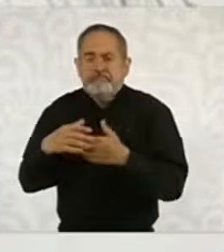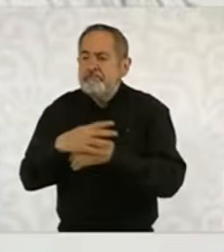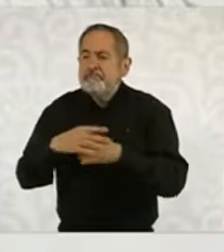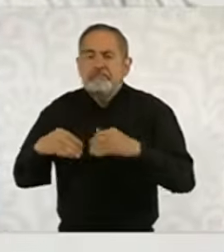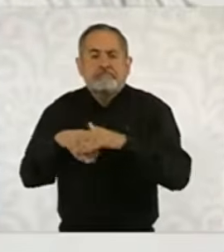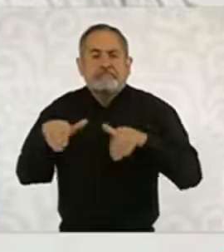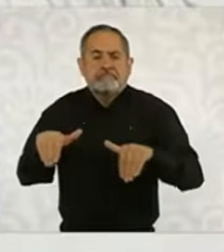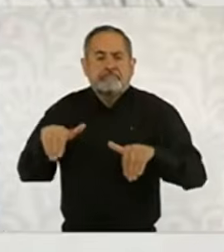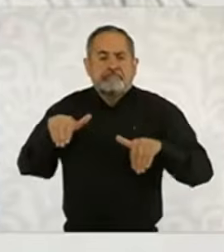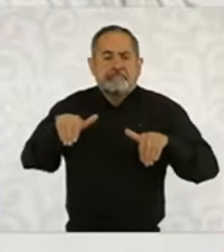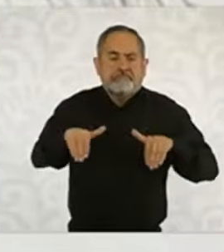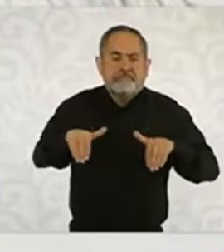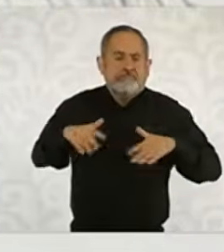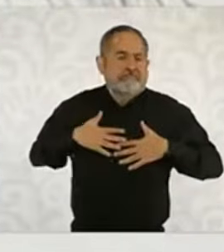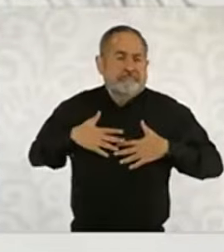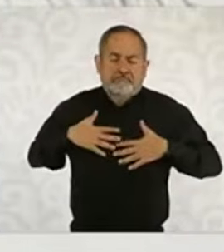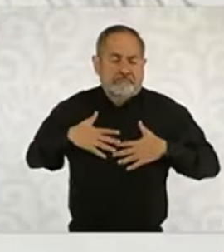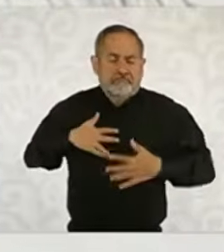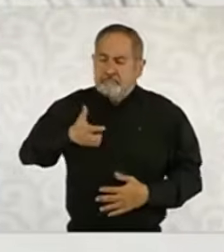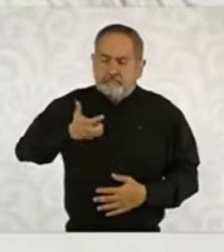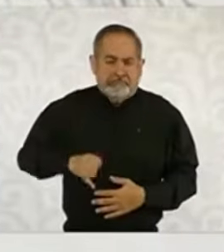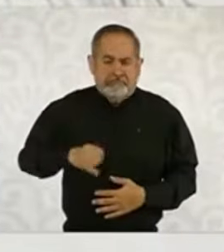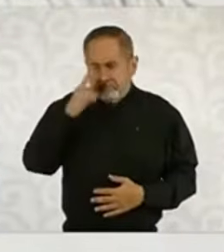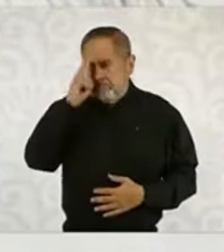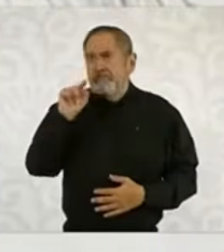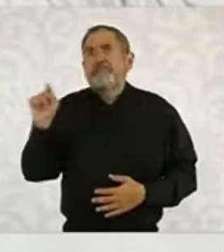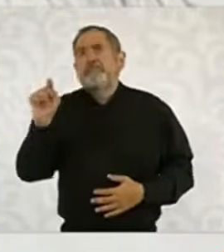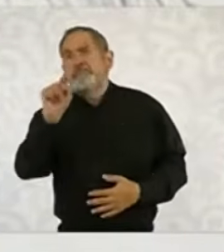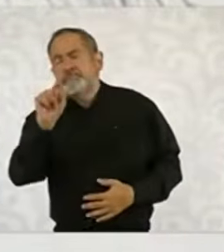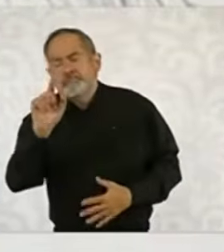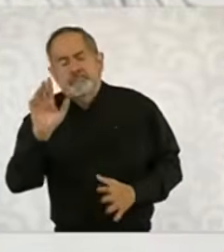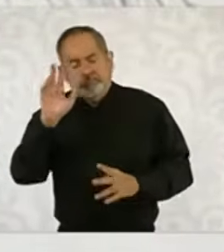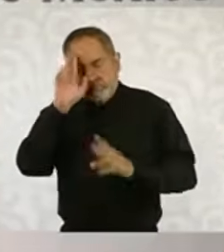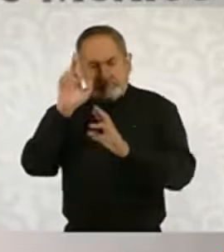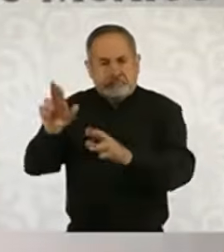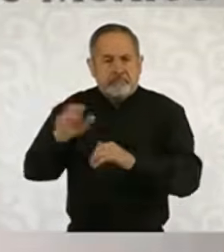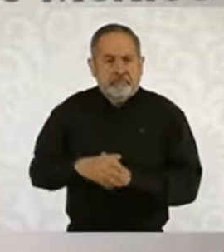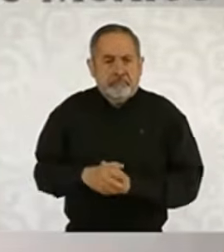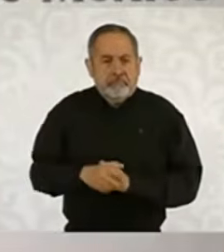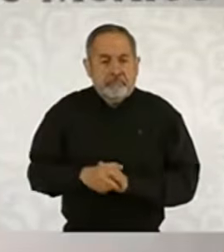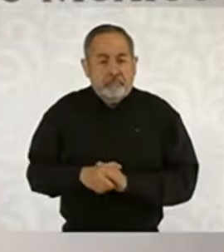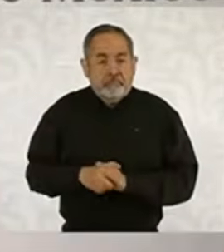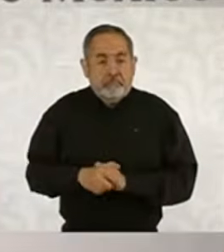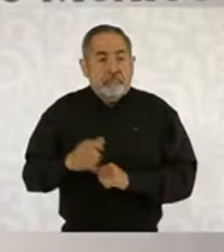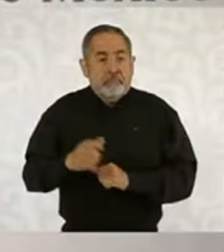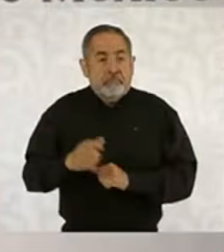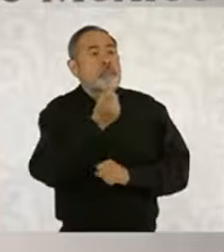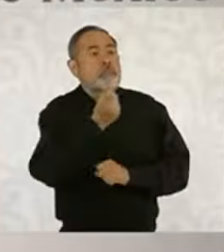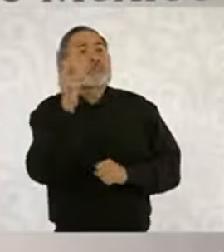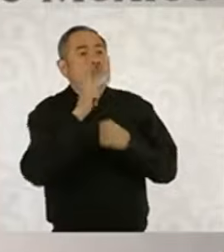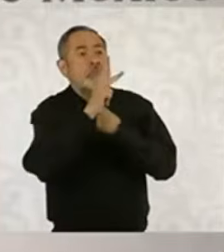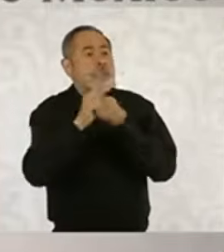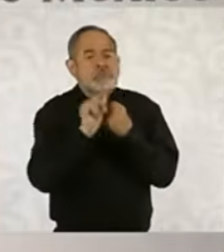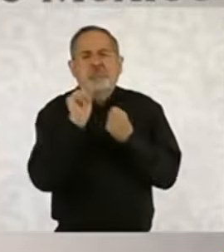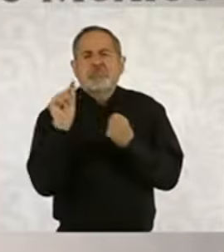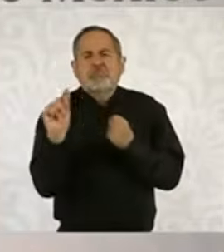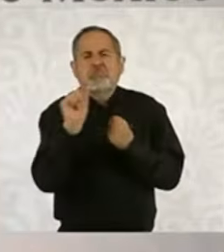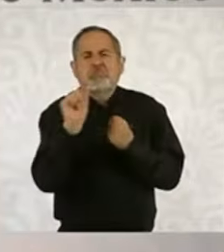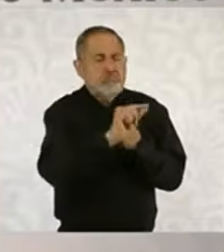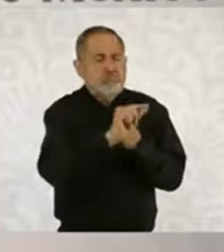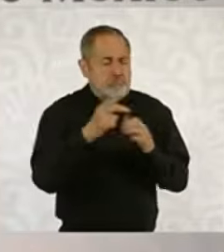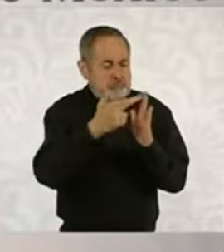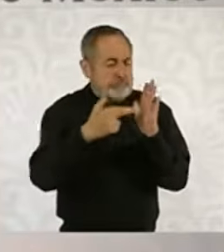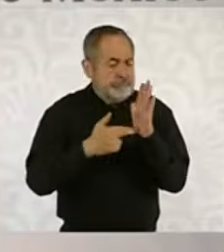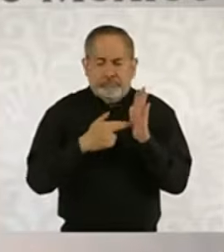principio de la política exterior de México. Pocos países tienen estos principios de política